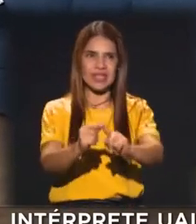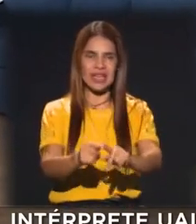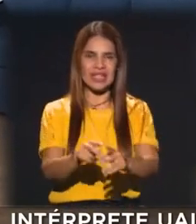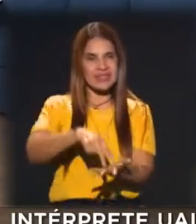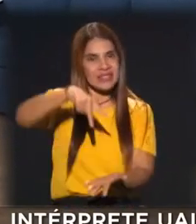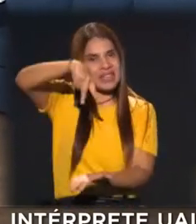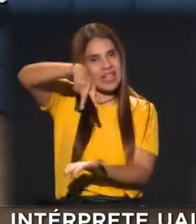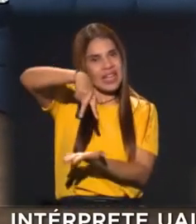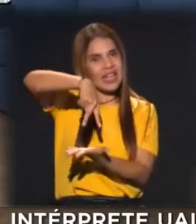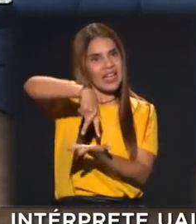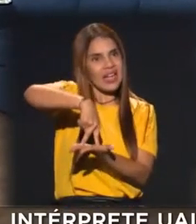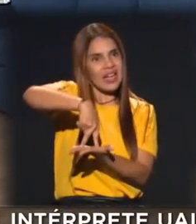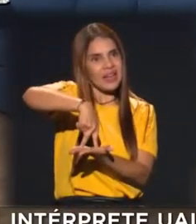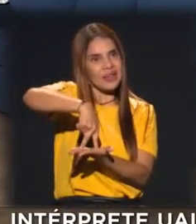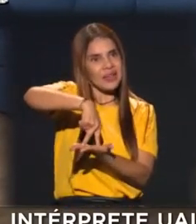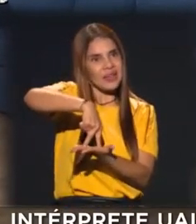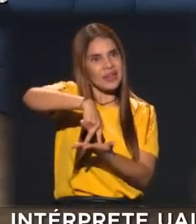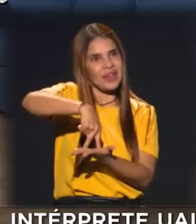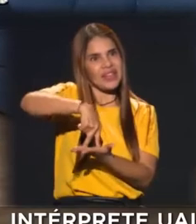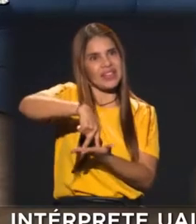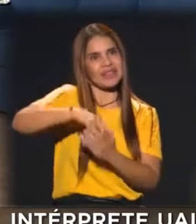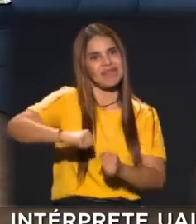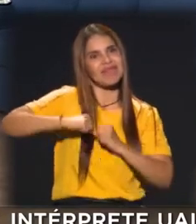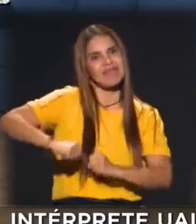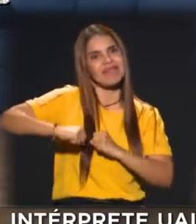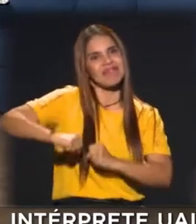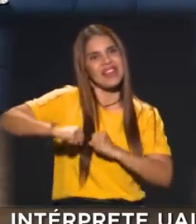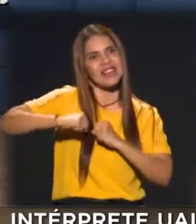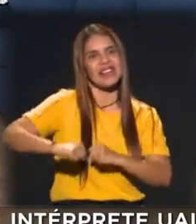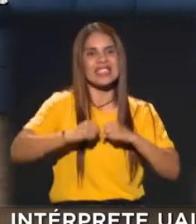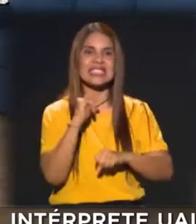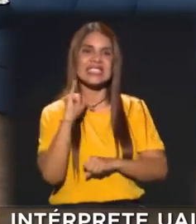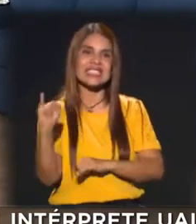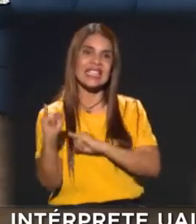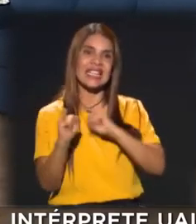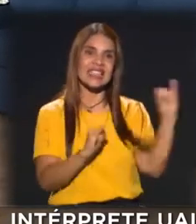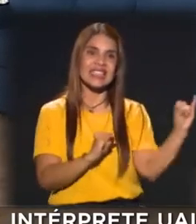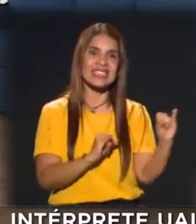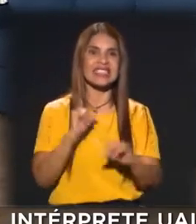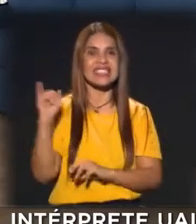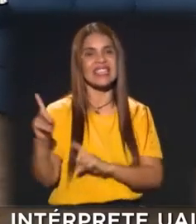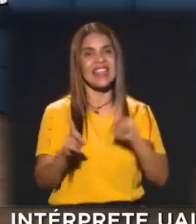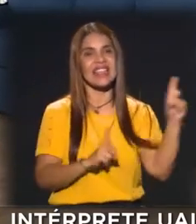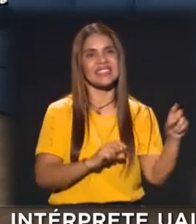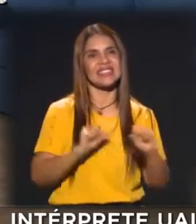abro. Mira, castigo. Derecha, izquierda. ¡Muévase,